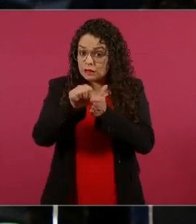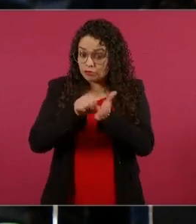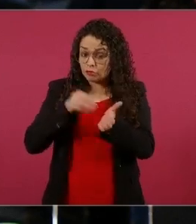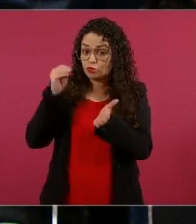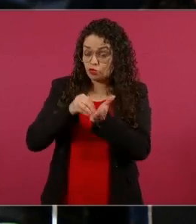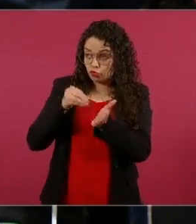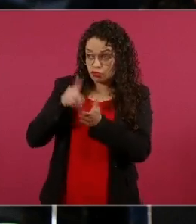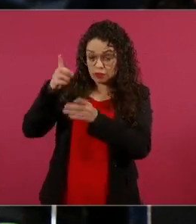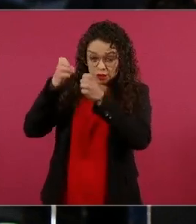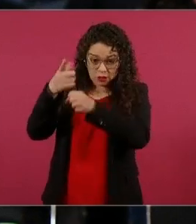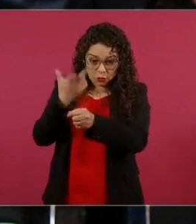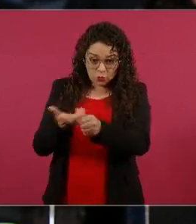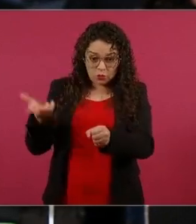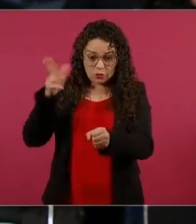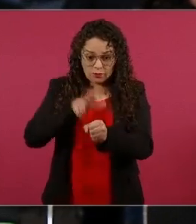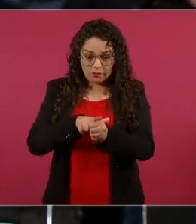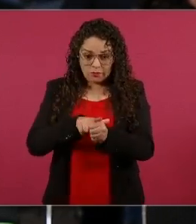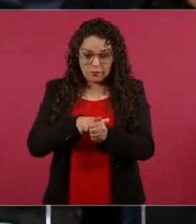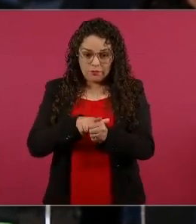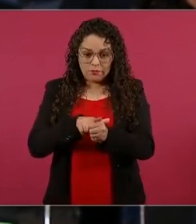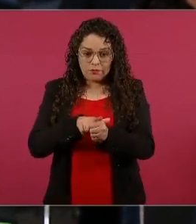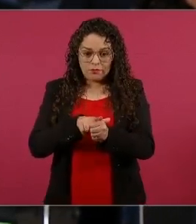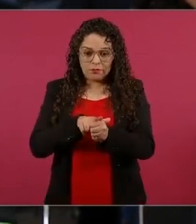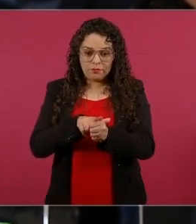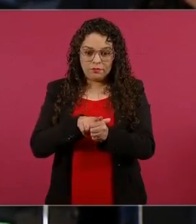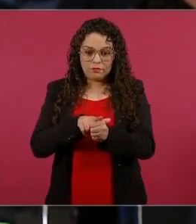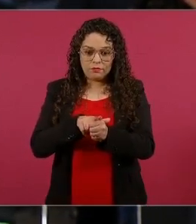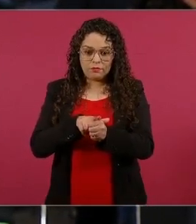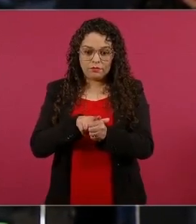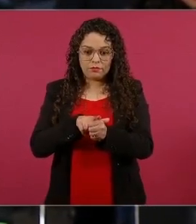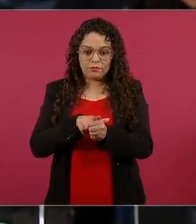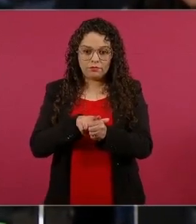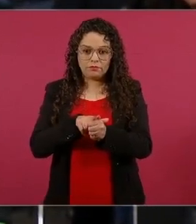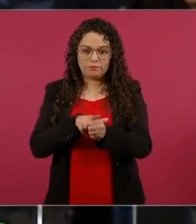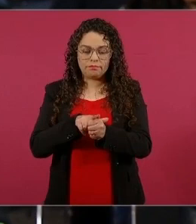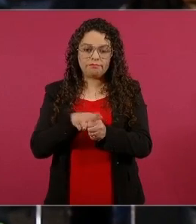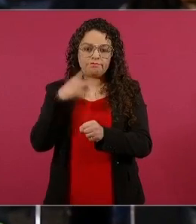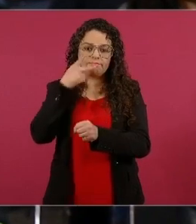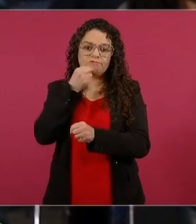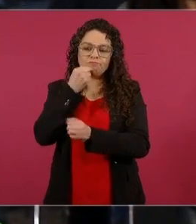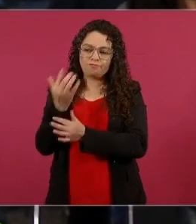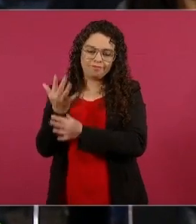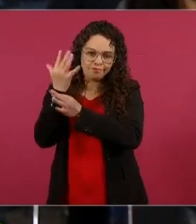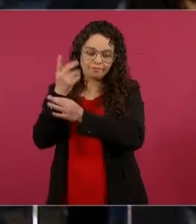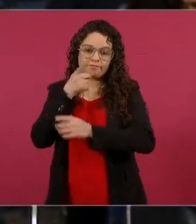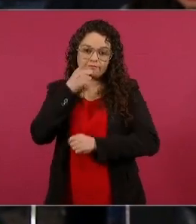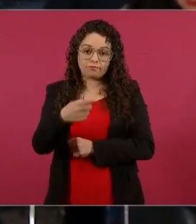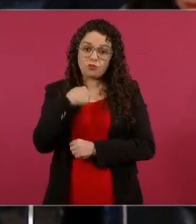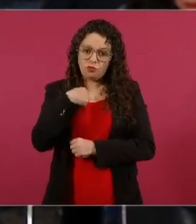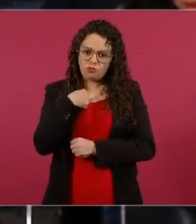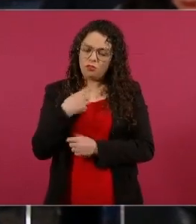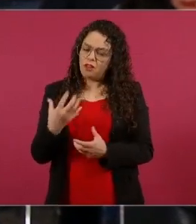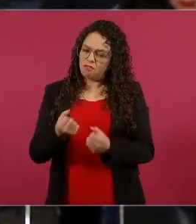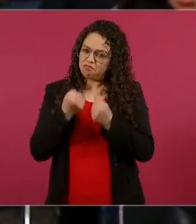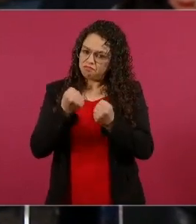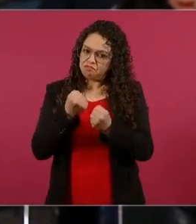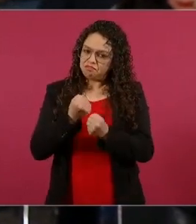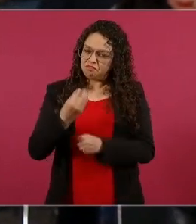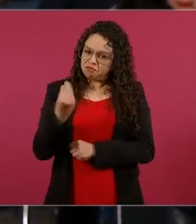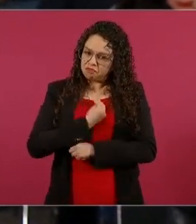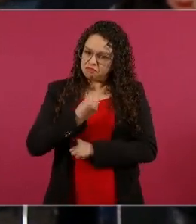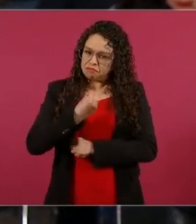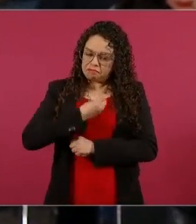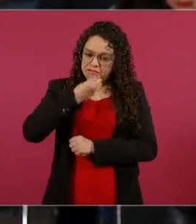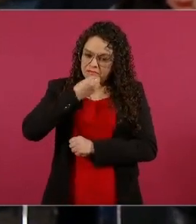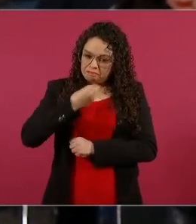eh a título del del menor ponen Soy un Guerrero que aunque mi cuerpo se deteriore mis ganas de superarme son